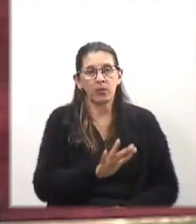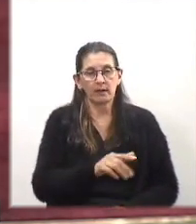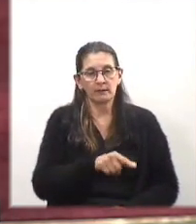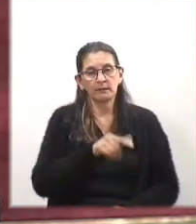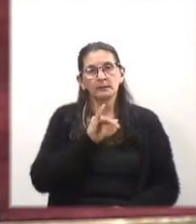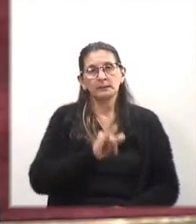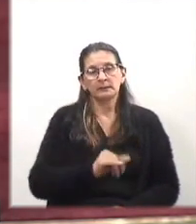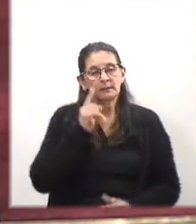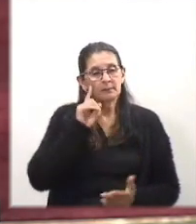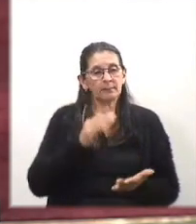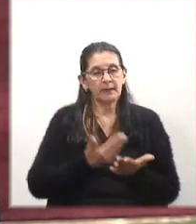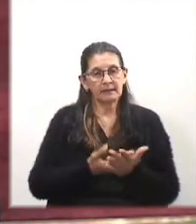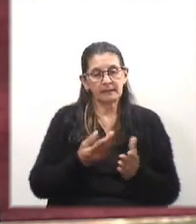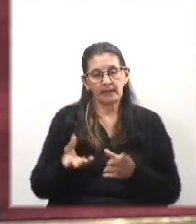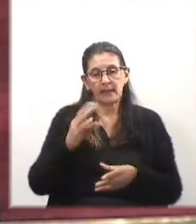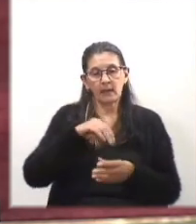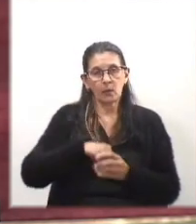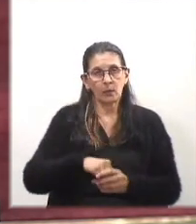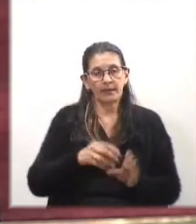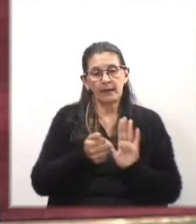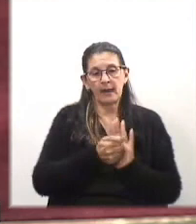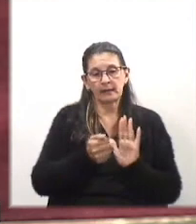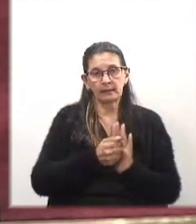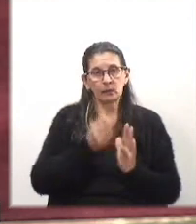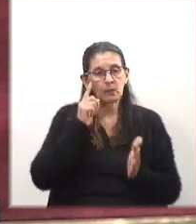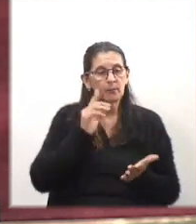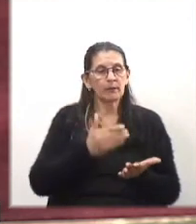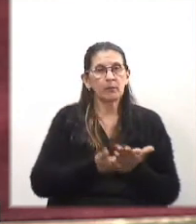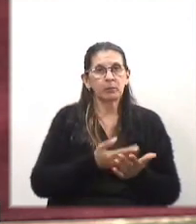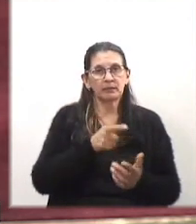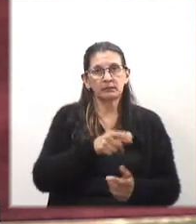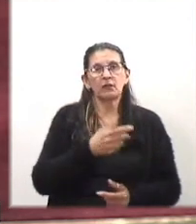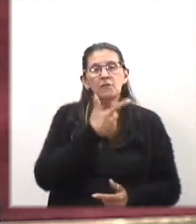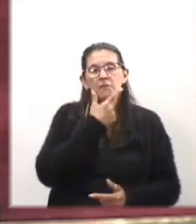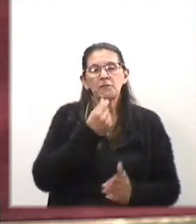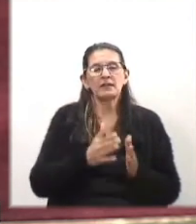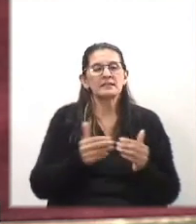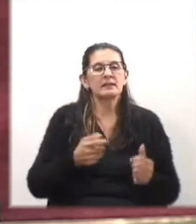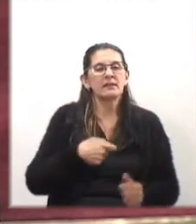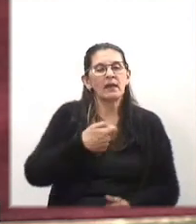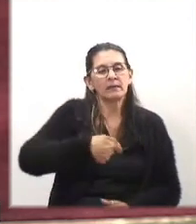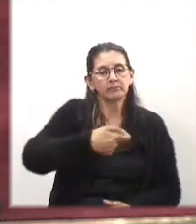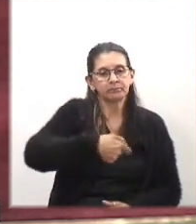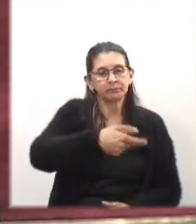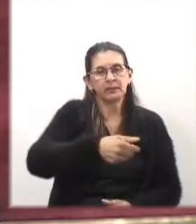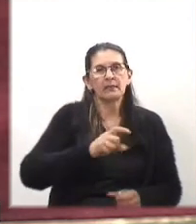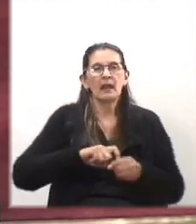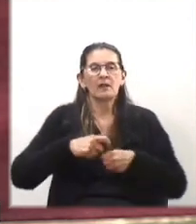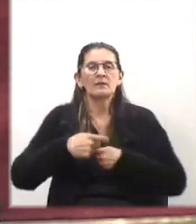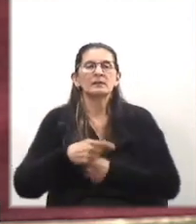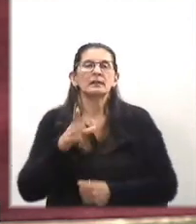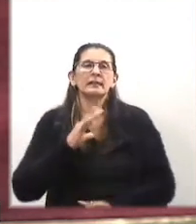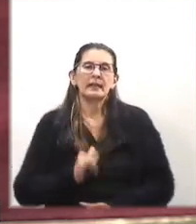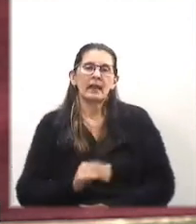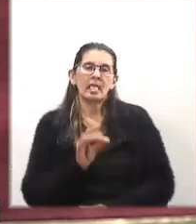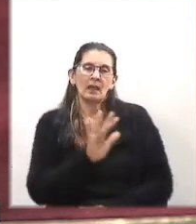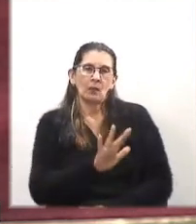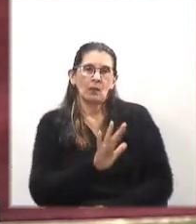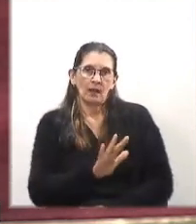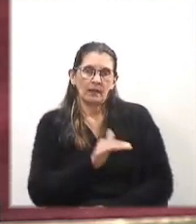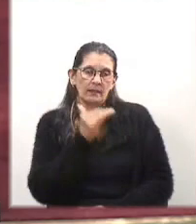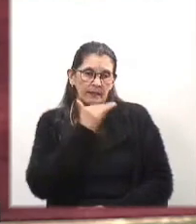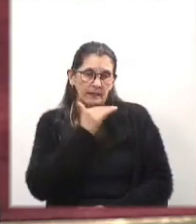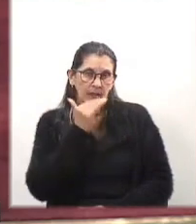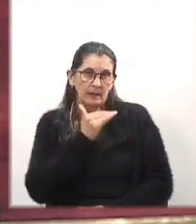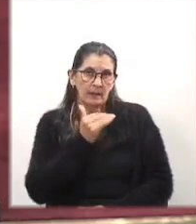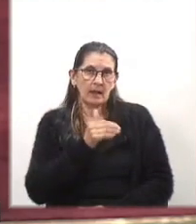Se planteó la posibilidad de incluir en el artículo propuesto la posibilidad de otorgar facilidades de pagos para los afiliados deudores de la caja,